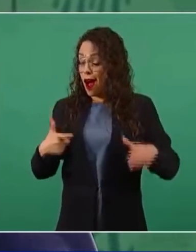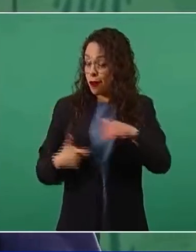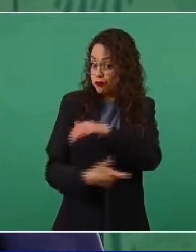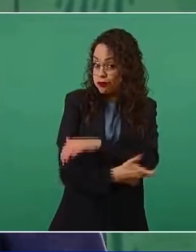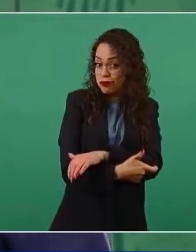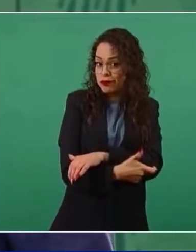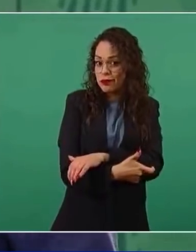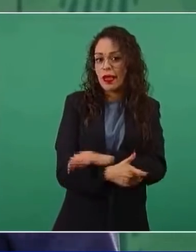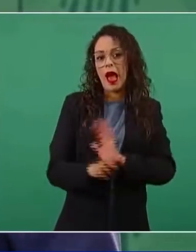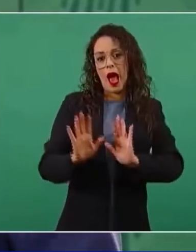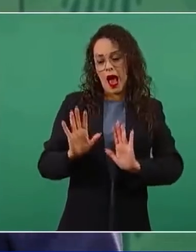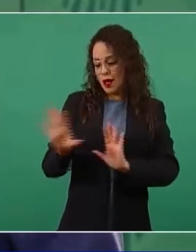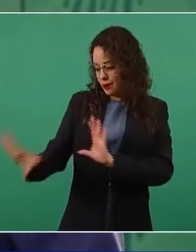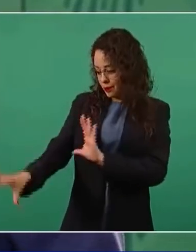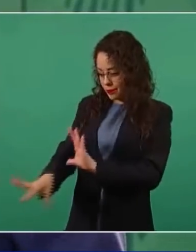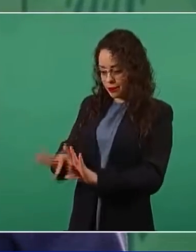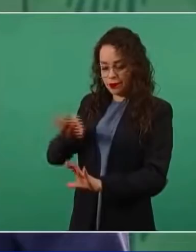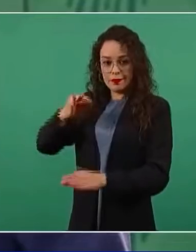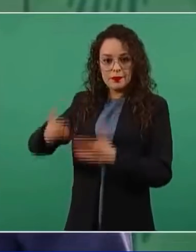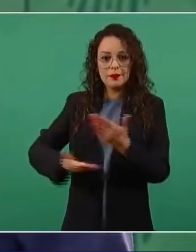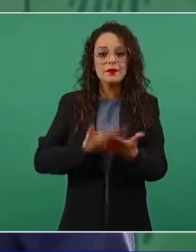salía del sótano